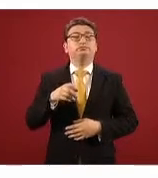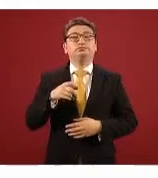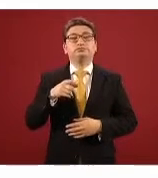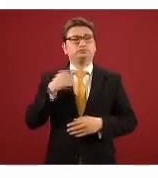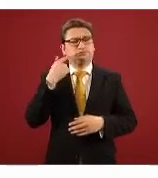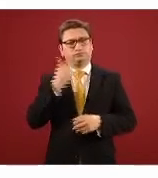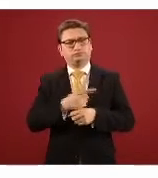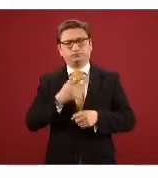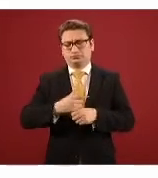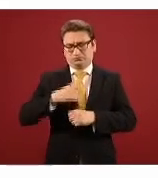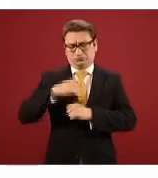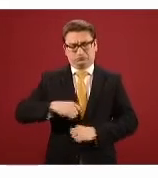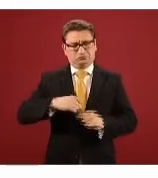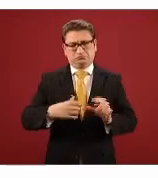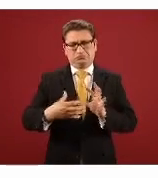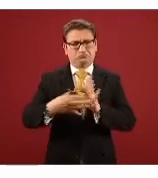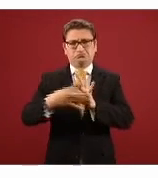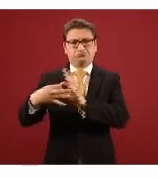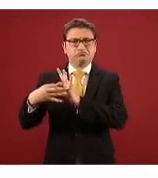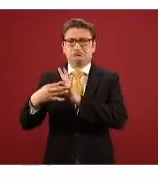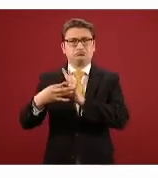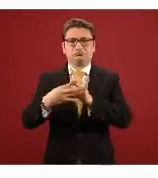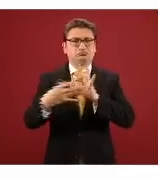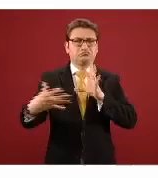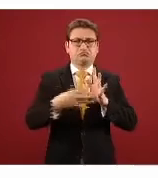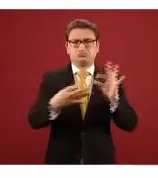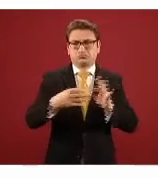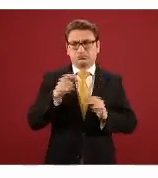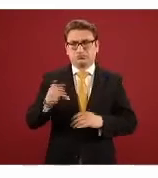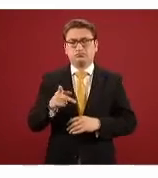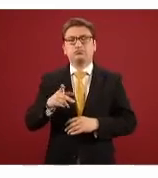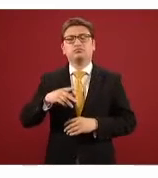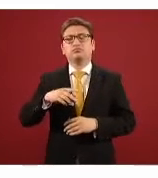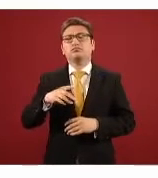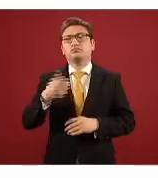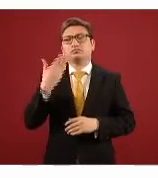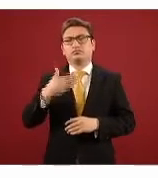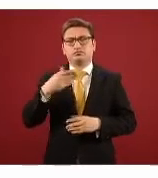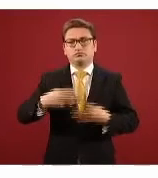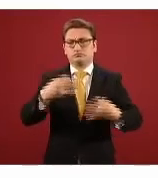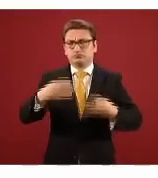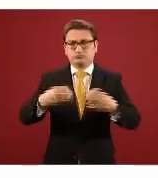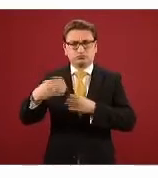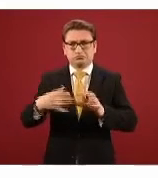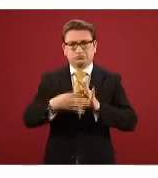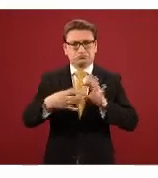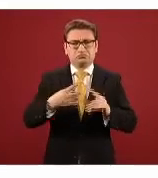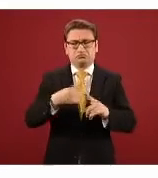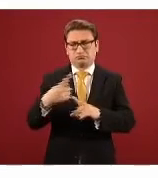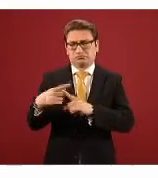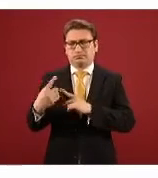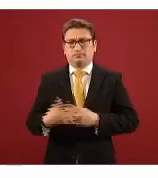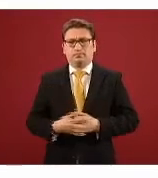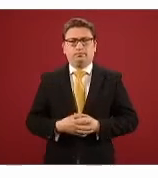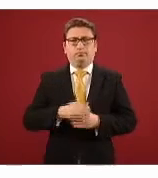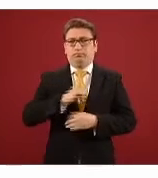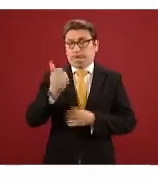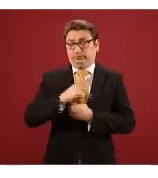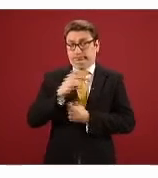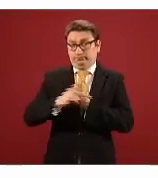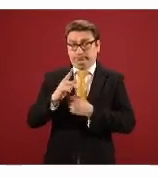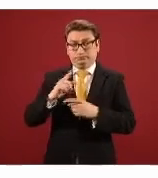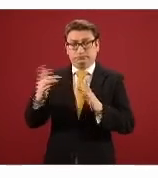desvinculación con autoridades de Procuración de Justicia, Poder Judicial y agencias de otros países,